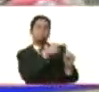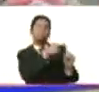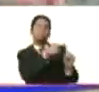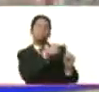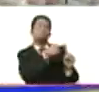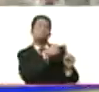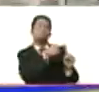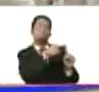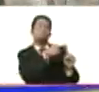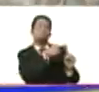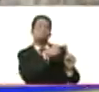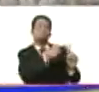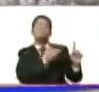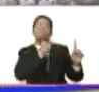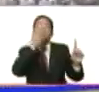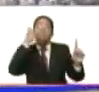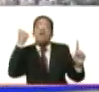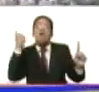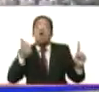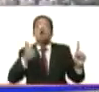hacia un destino mejor.